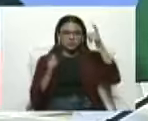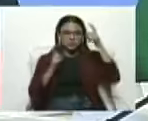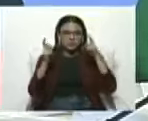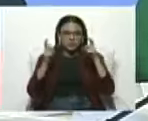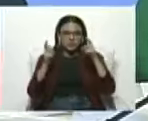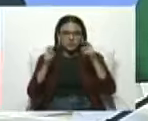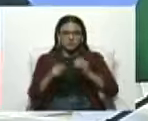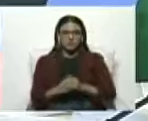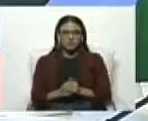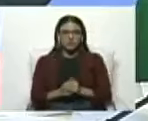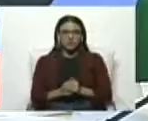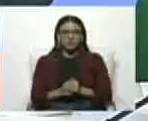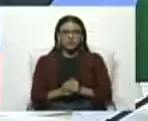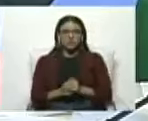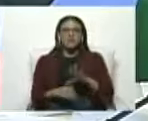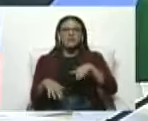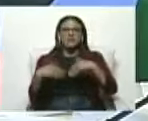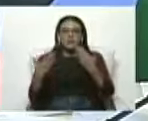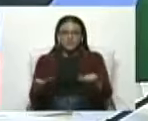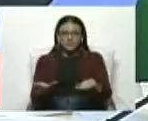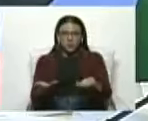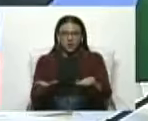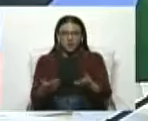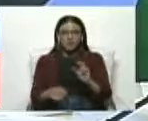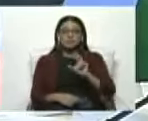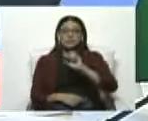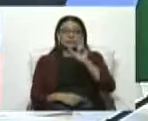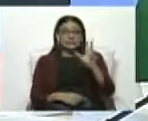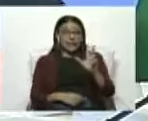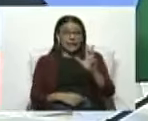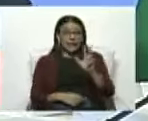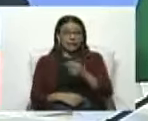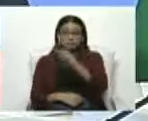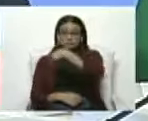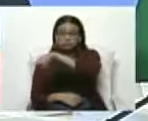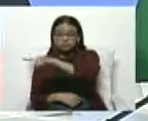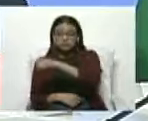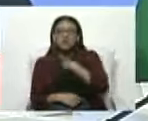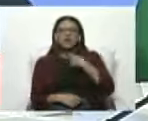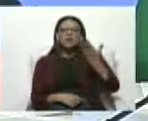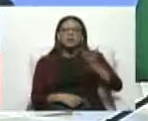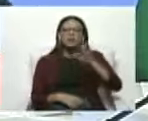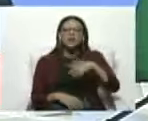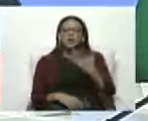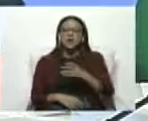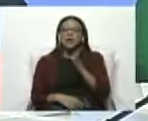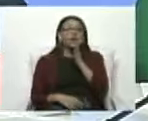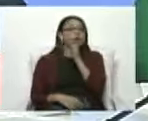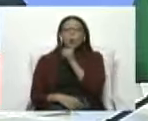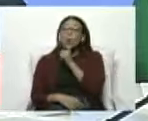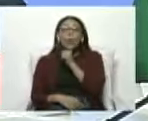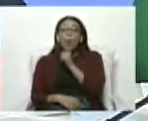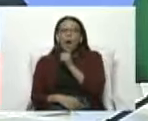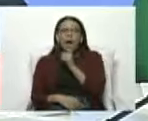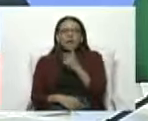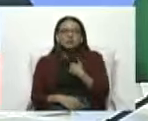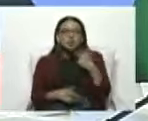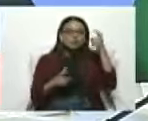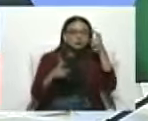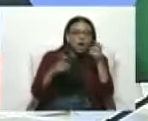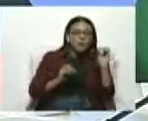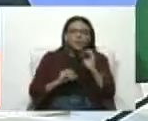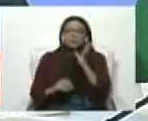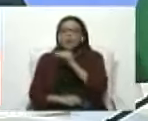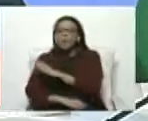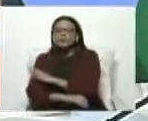duros, 3 que no estén definidos políticamente, decía el comandante Chávez. Porque hacer